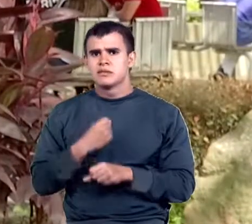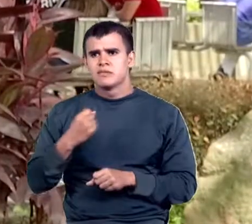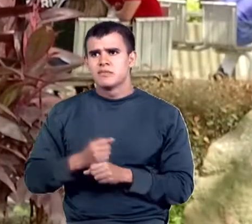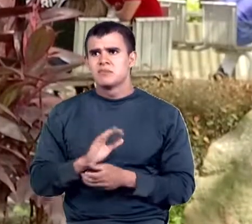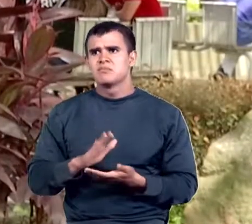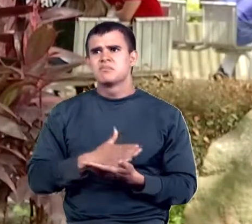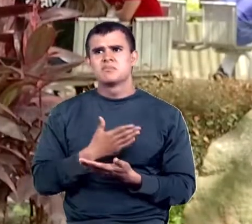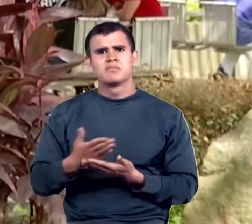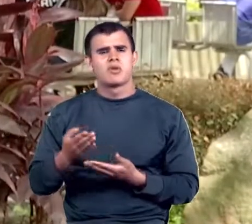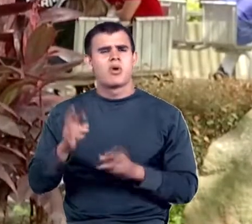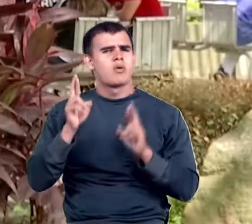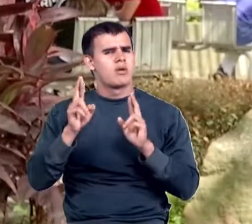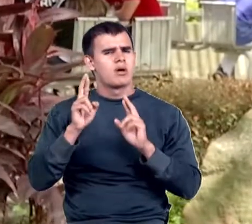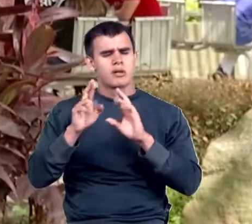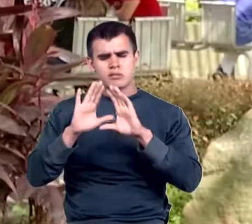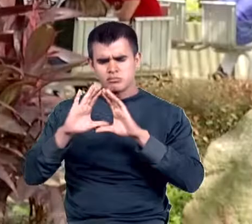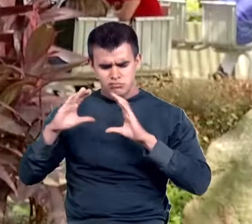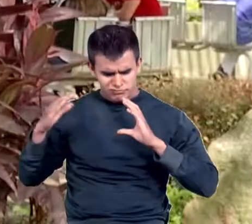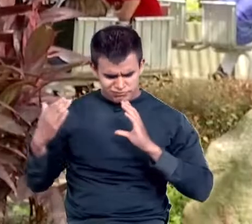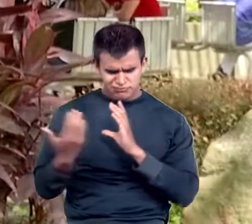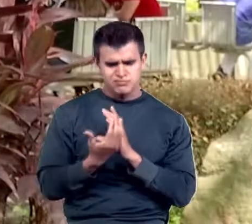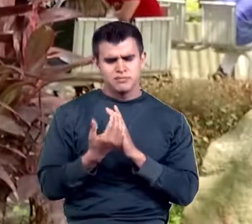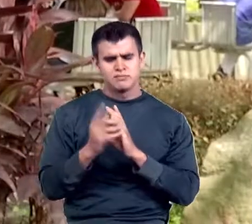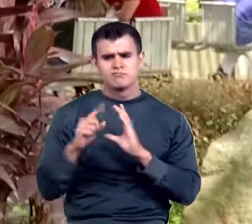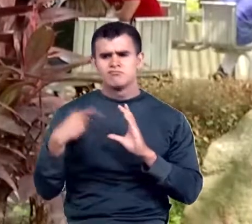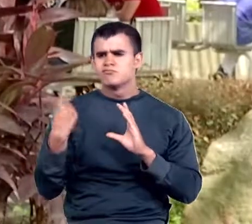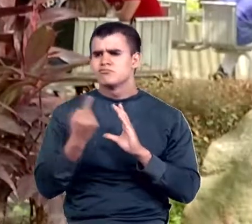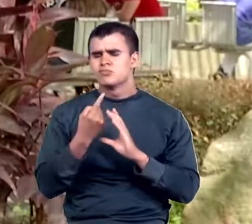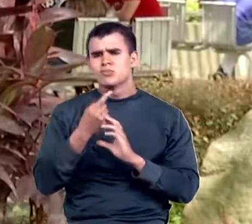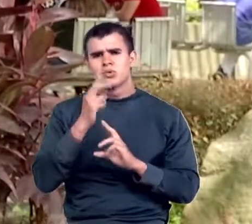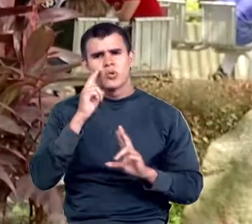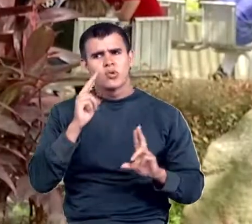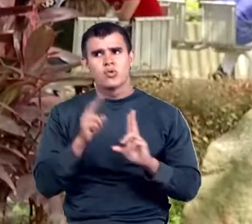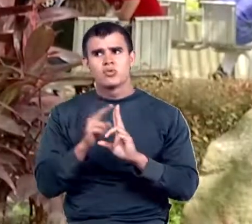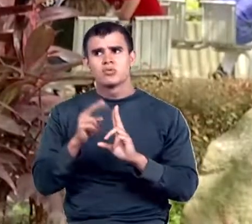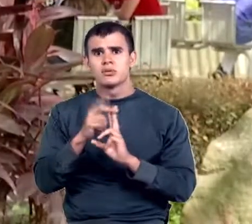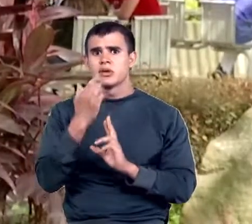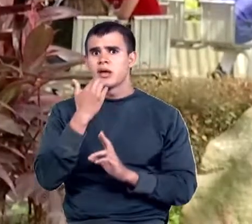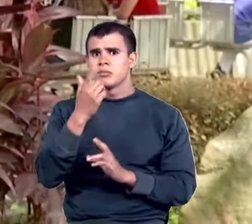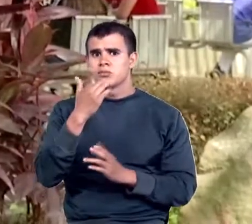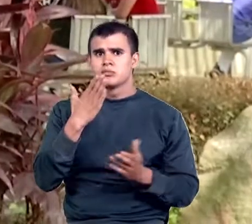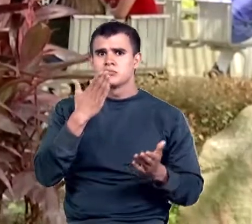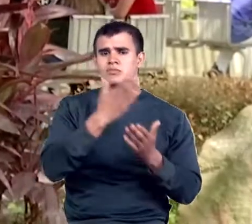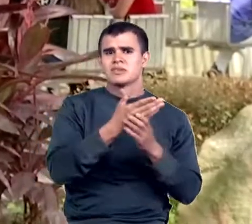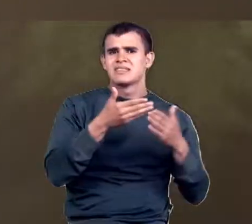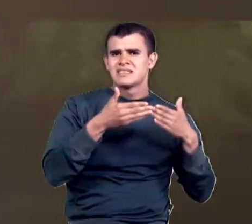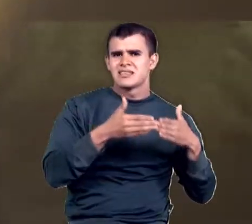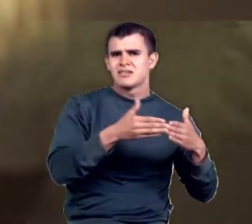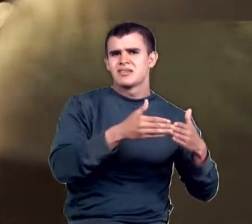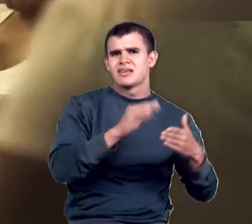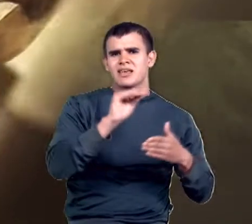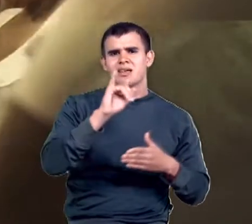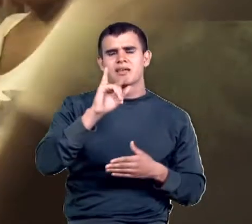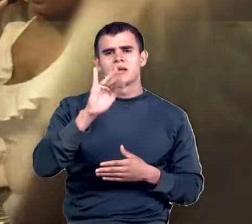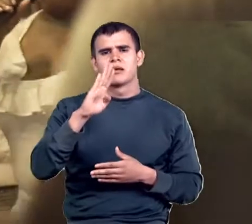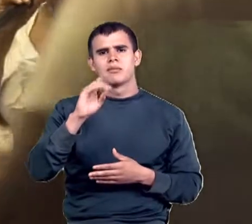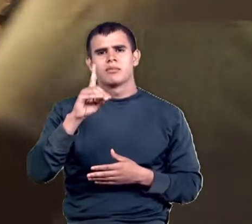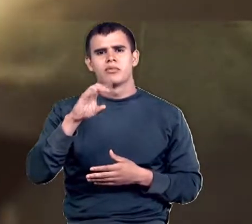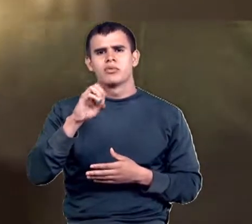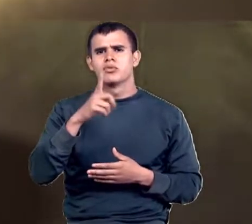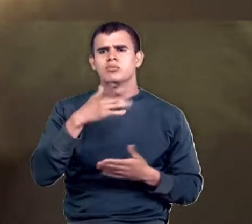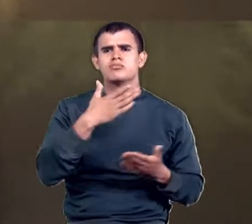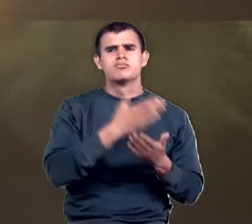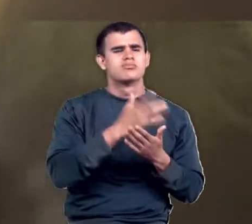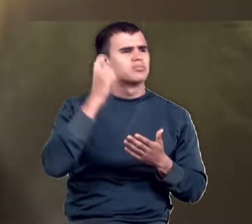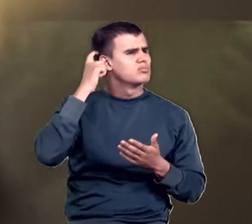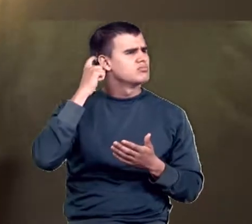esta música y de buscar que se escuche a nivel mundial, porque es que se estaba perdiendo. Tú vas a Quindó y juegas a